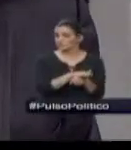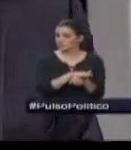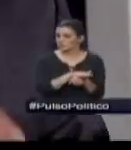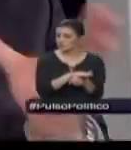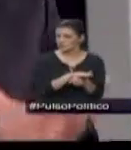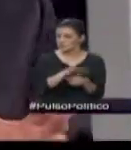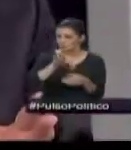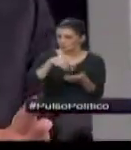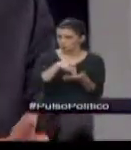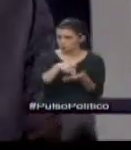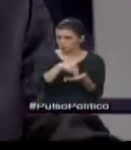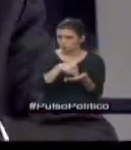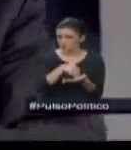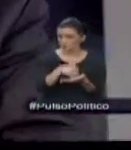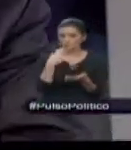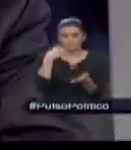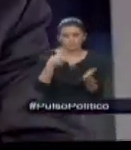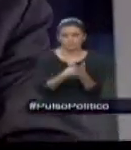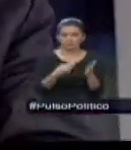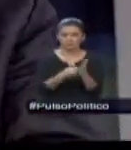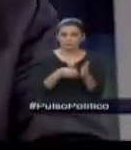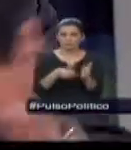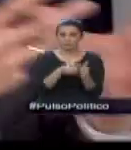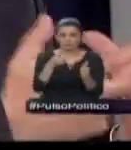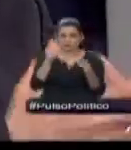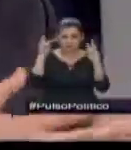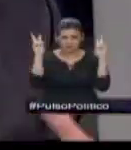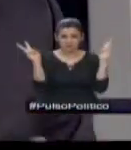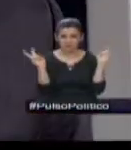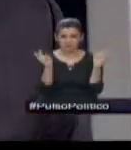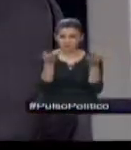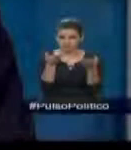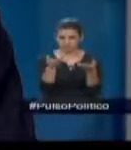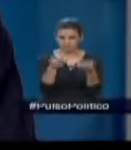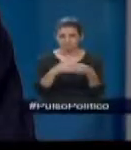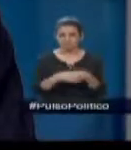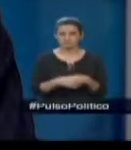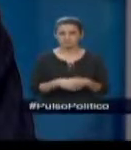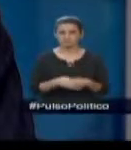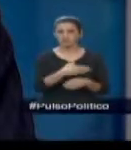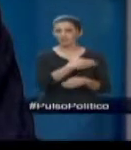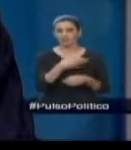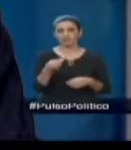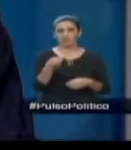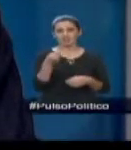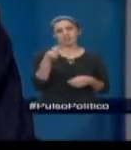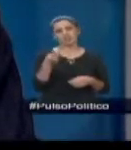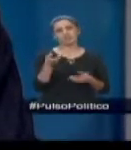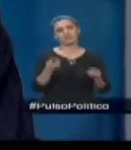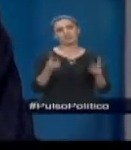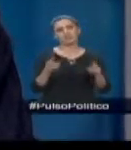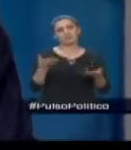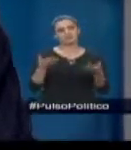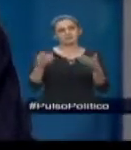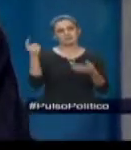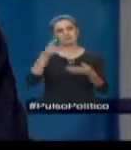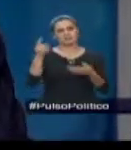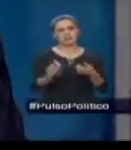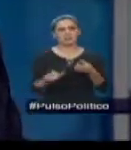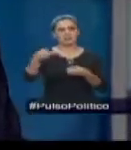su estructura y su capacidad operativa para enfrentar a este crimen organizado y ahí nos más bien se requiere la participación